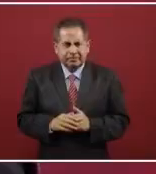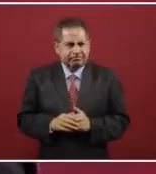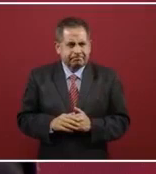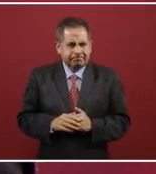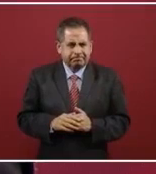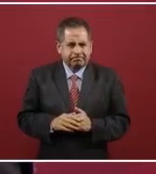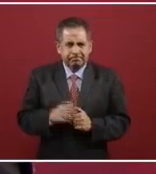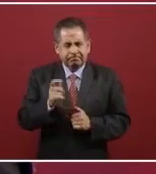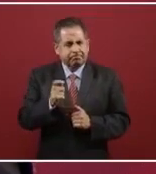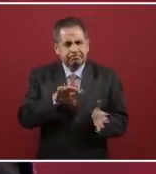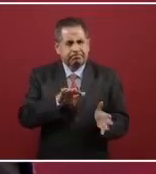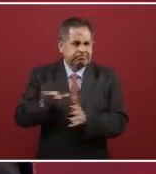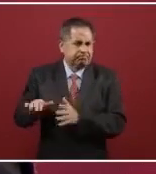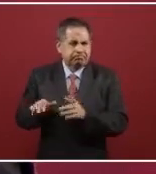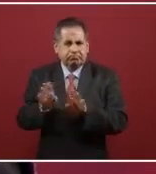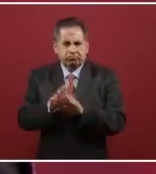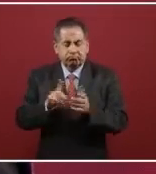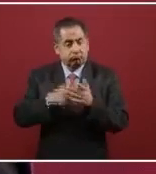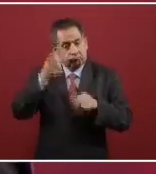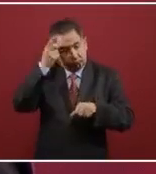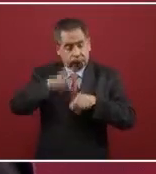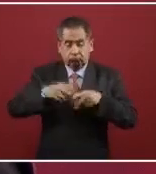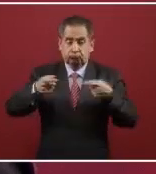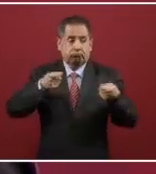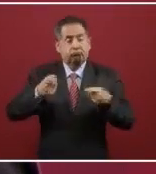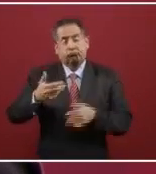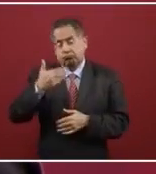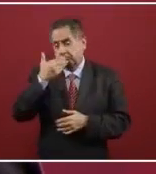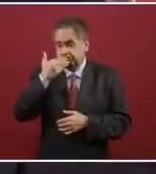dejarse de lado la dirección,